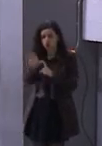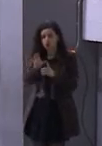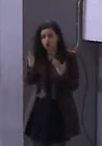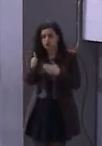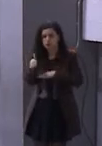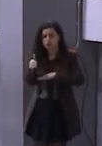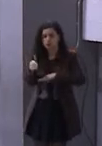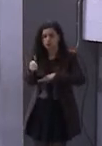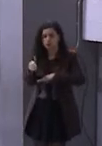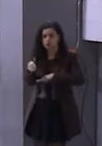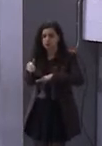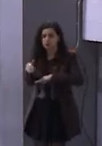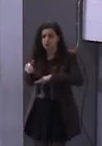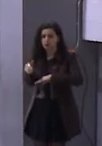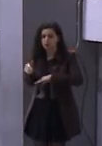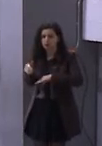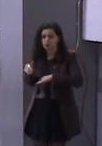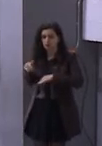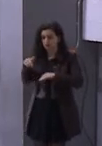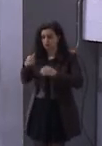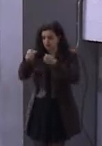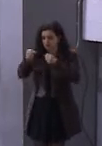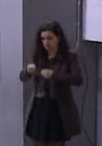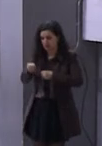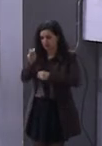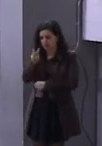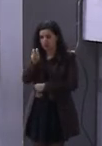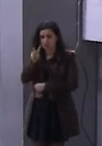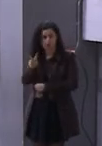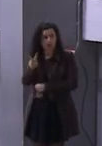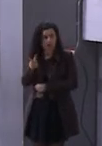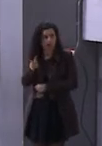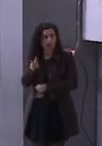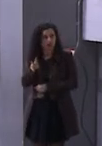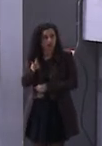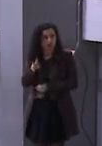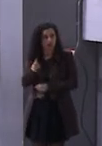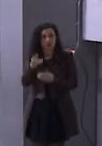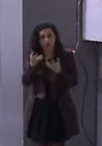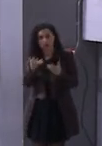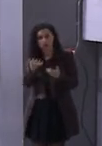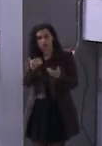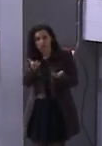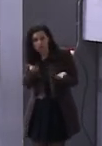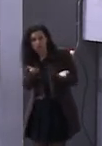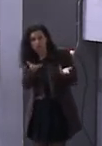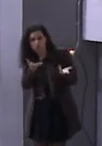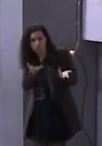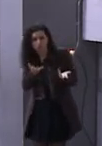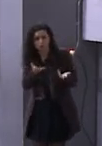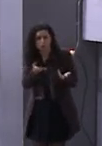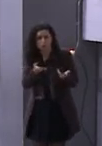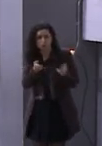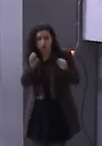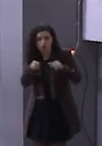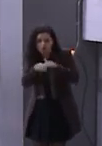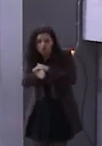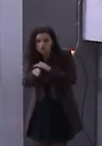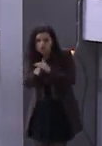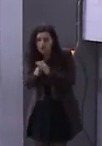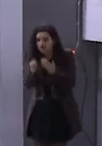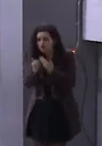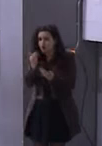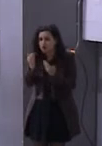calle 72, en la sede de la 72, que nuestros visitantes que quieran venir puedan hacer ingresos sin dificultad e